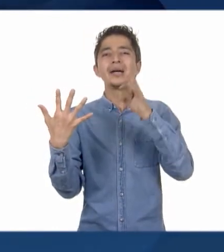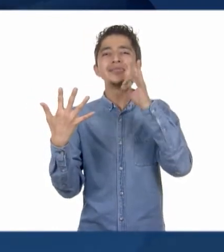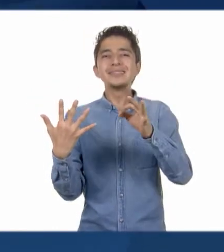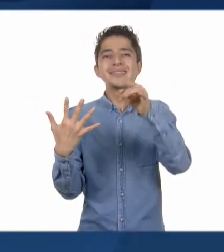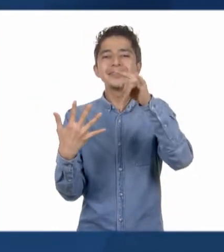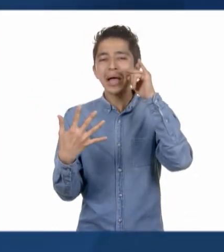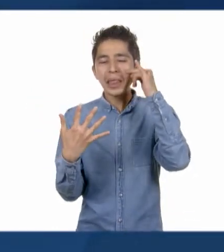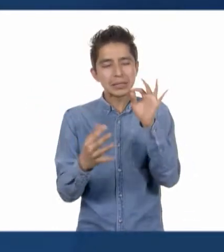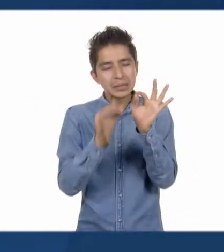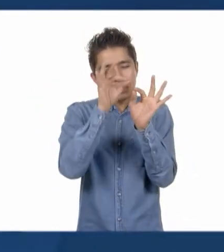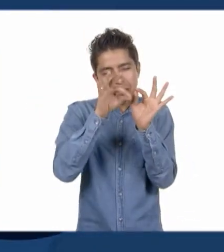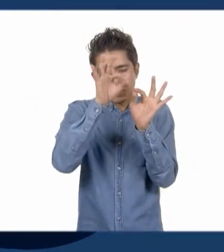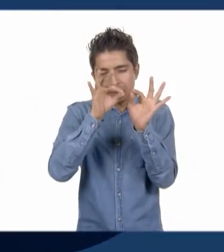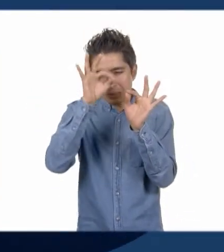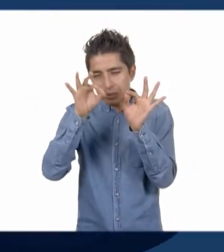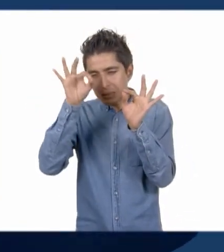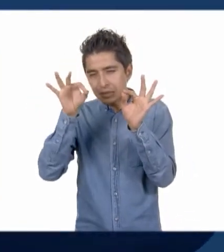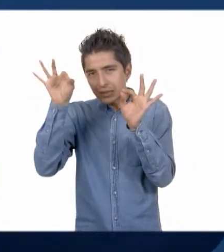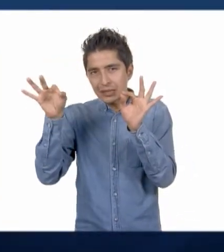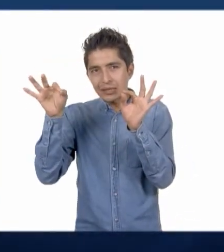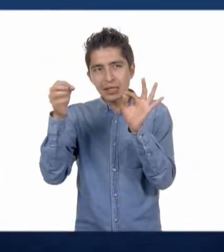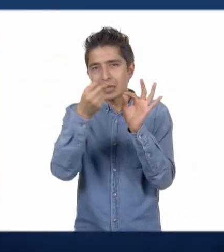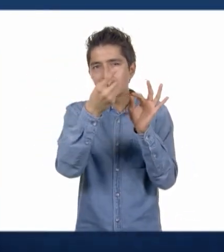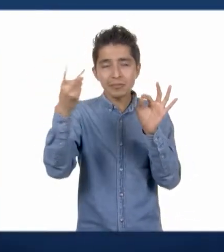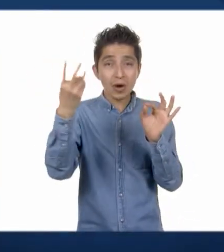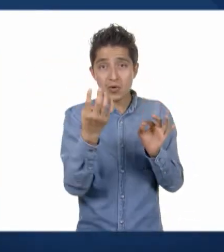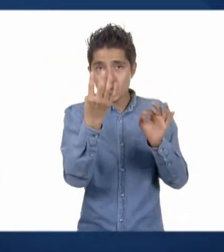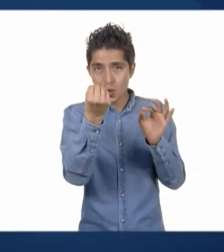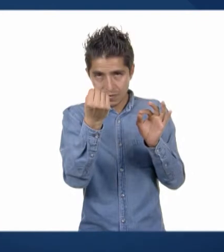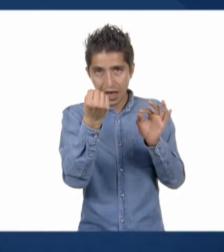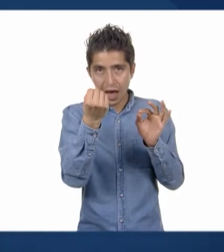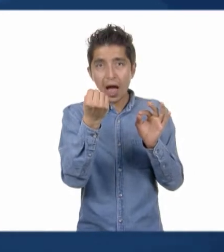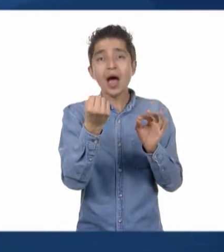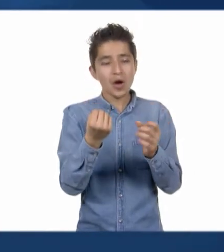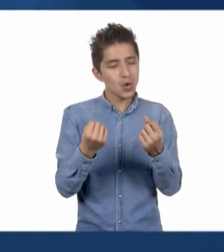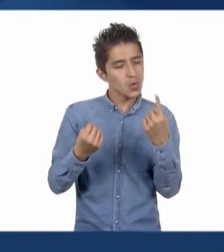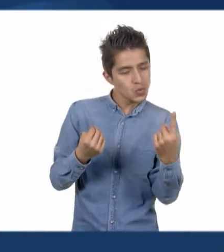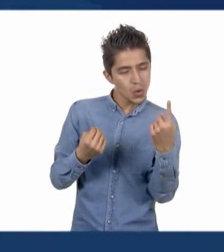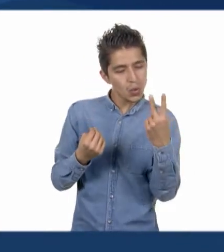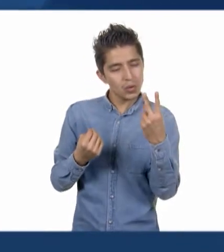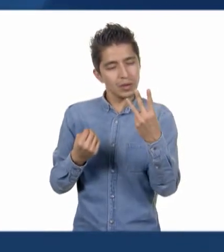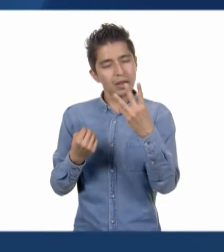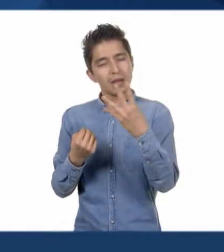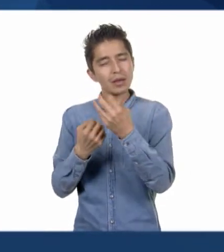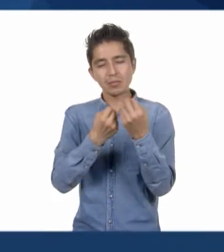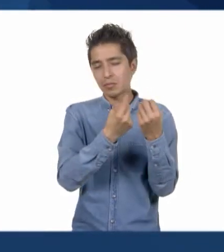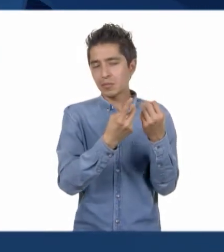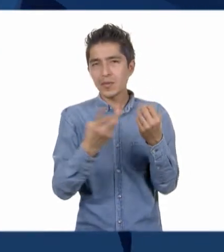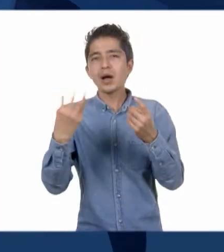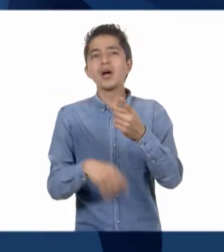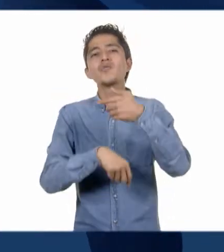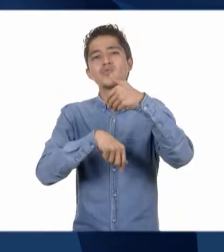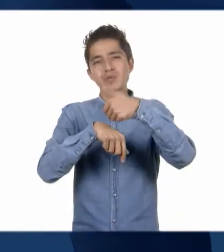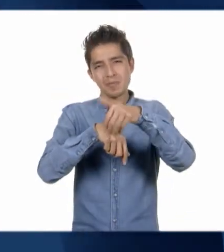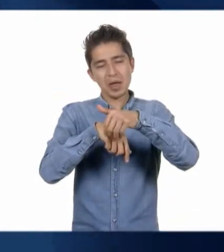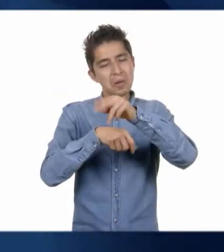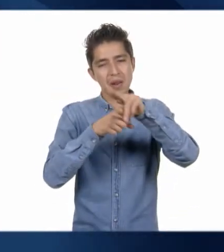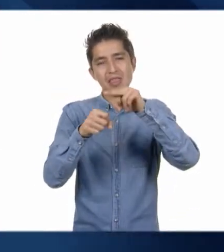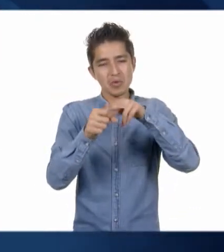menciono. Esas rayitas son 9. Cada una representa una parte de un número natural, es